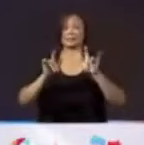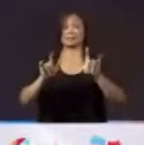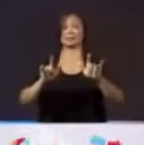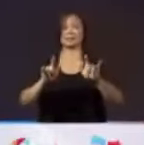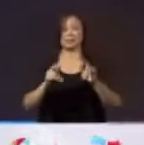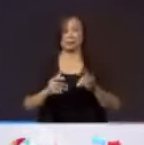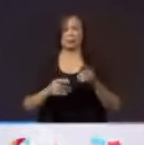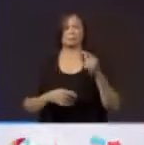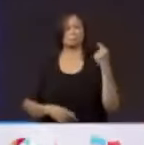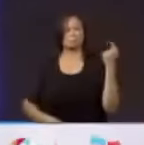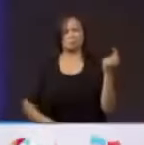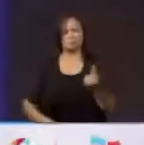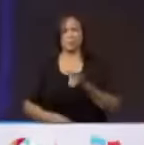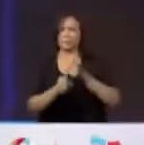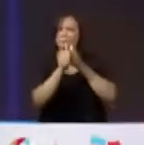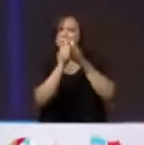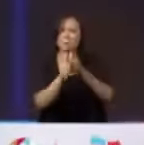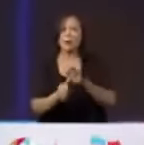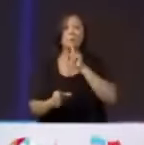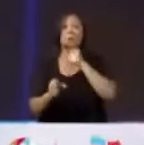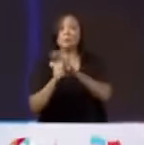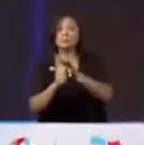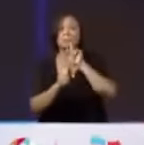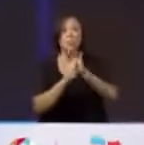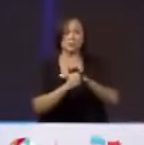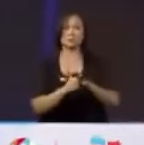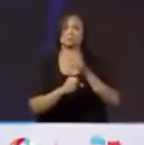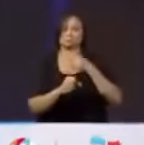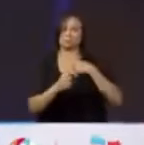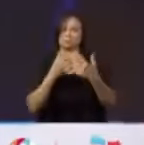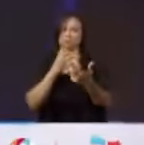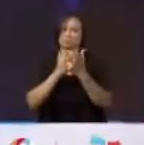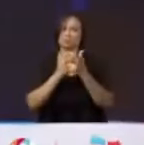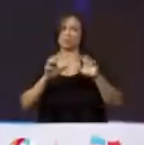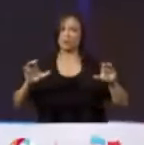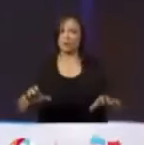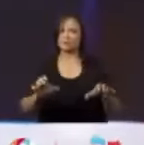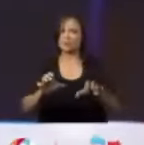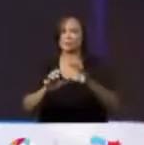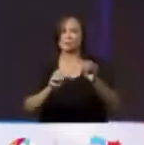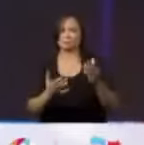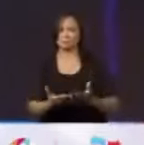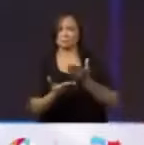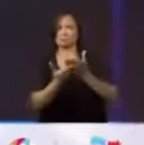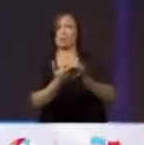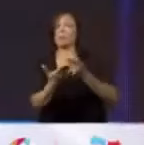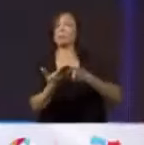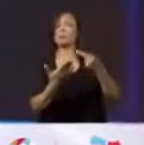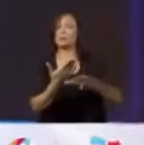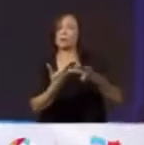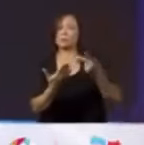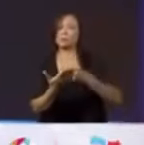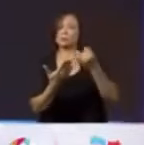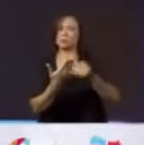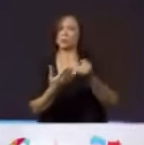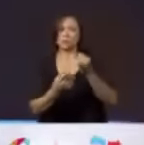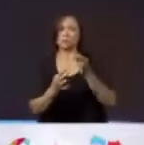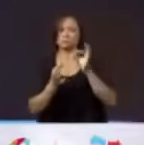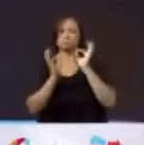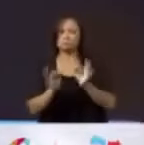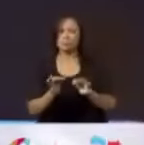Santiago, siempre he cumplido lo que prometo. Por eso estoy aquí, para plantear un plan concreto que